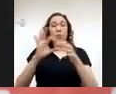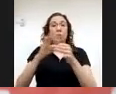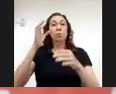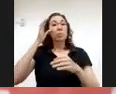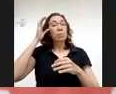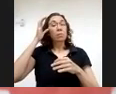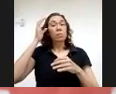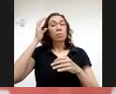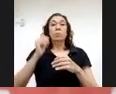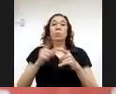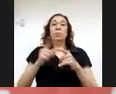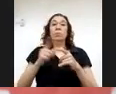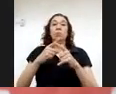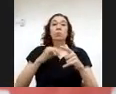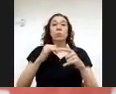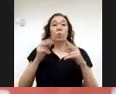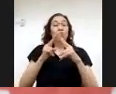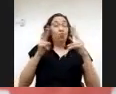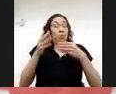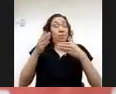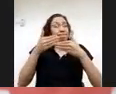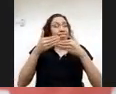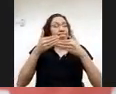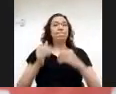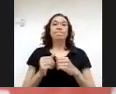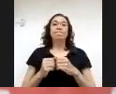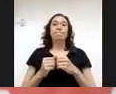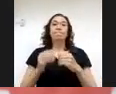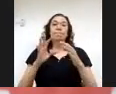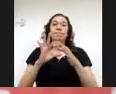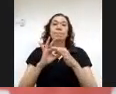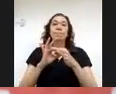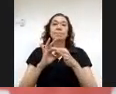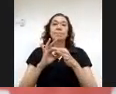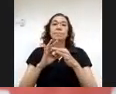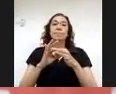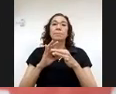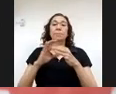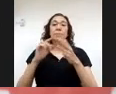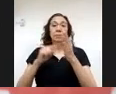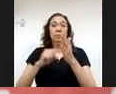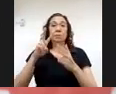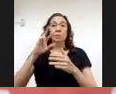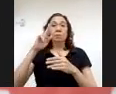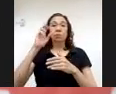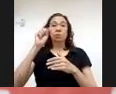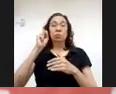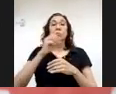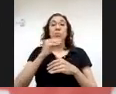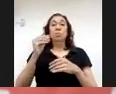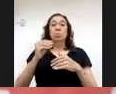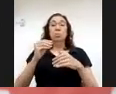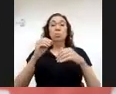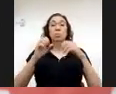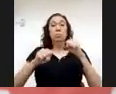Así que estuve sumamente cerca de ese virus y de la posibilidad